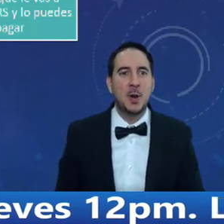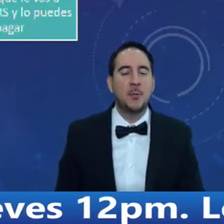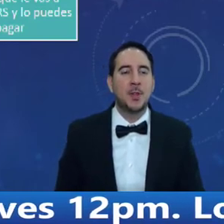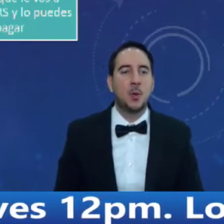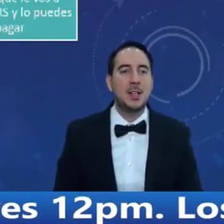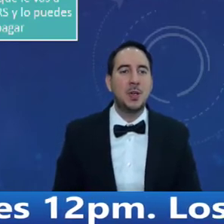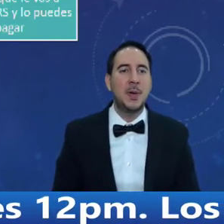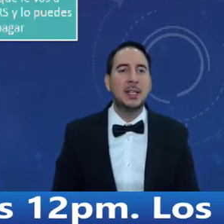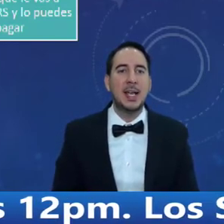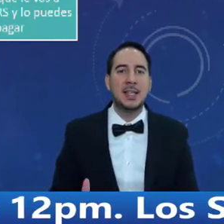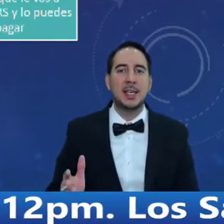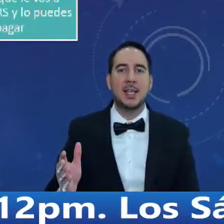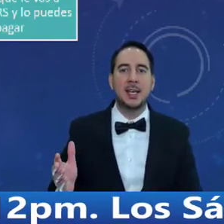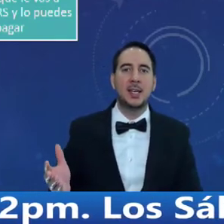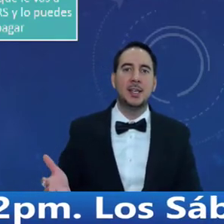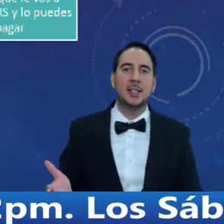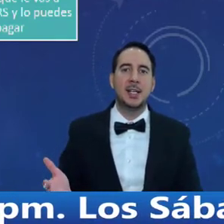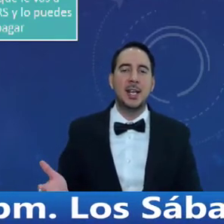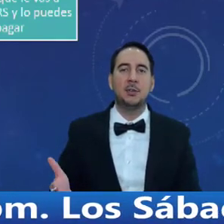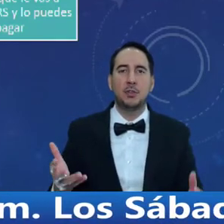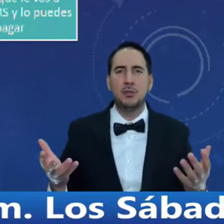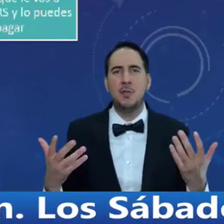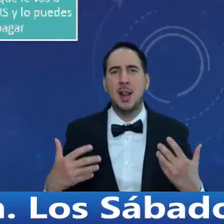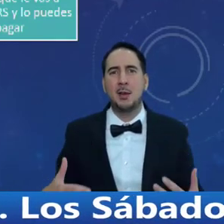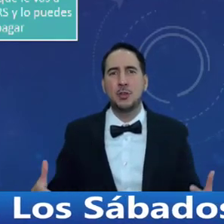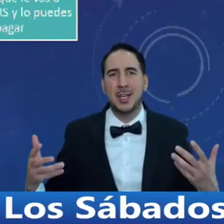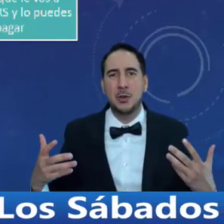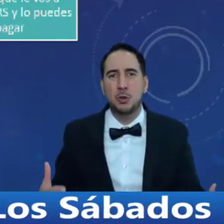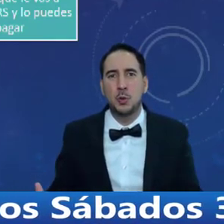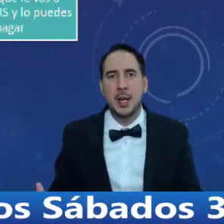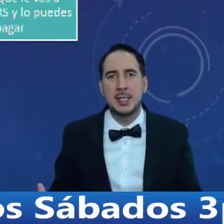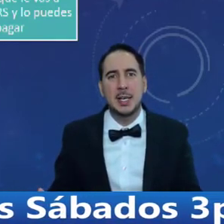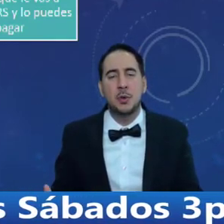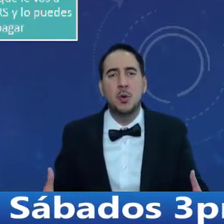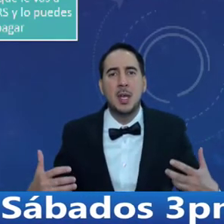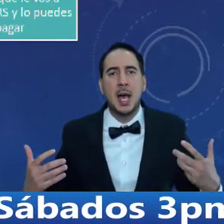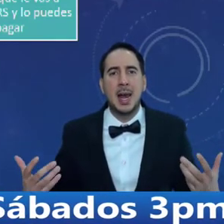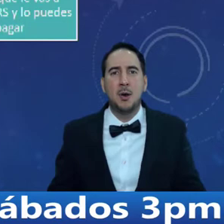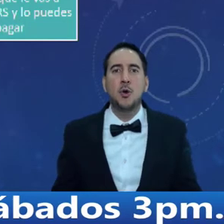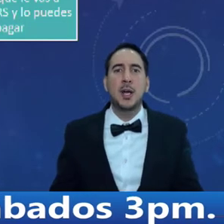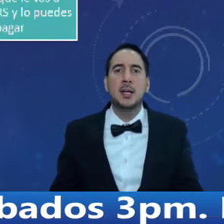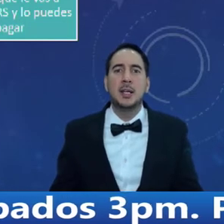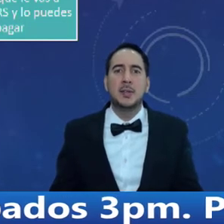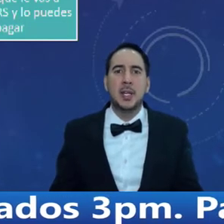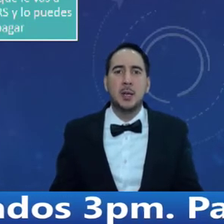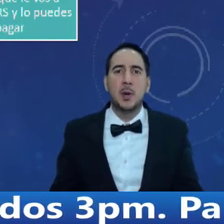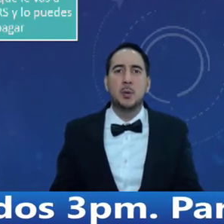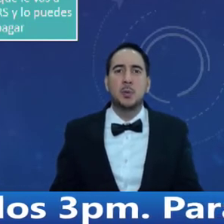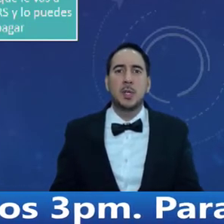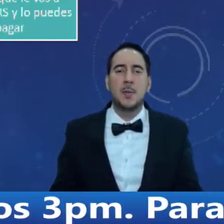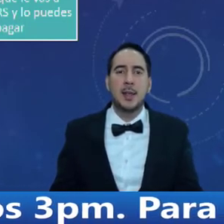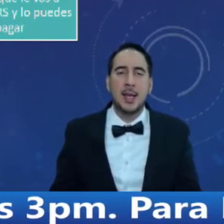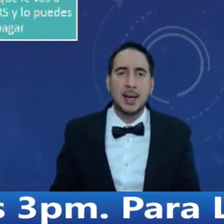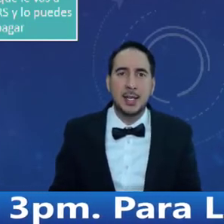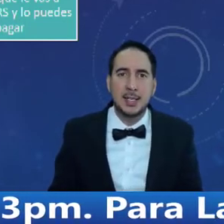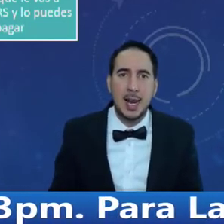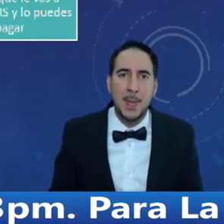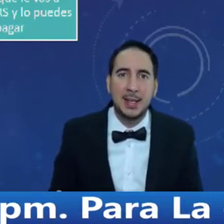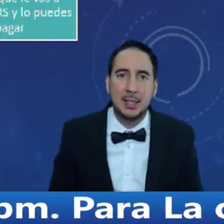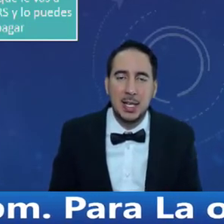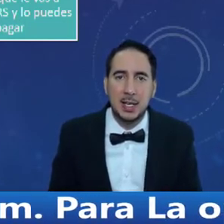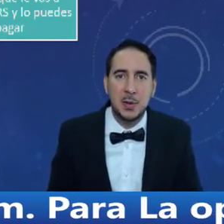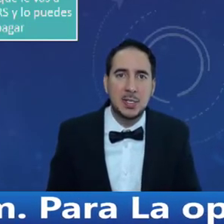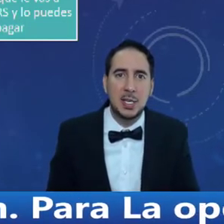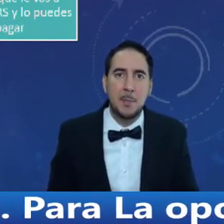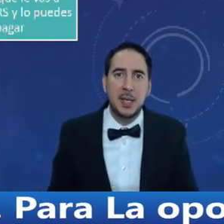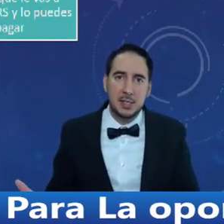Entonces, bueno, ¿cuáles son las ventajas de ser realto? Esa es una de las cosas que yo estuve analizando a la hora de, bueno, iba a dejar de hacer